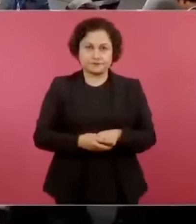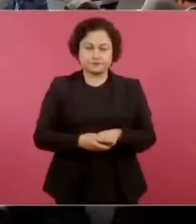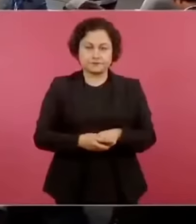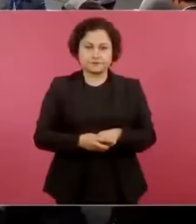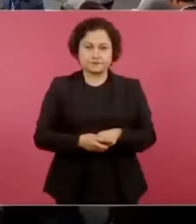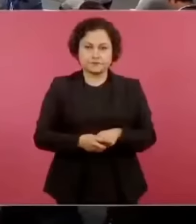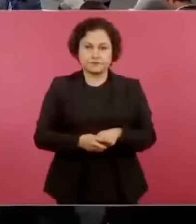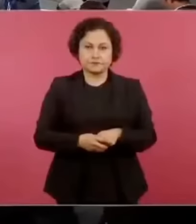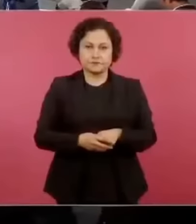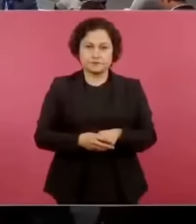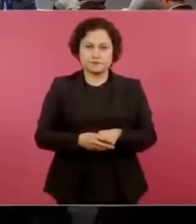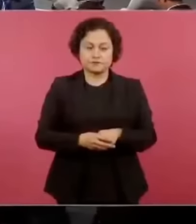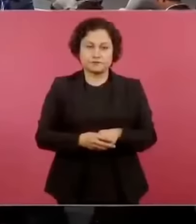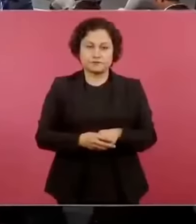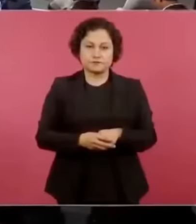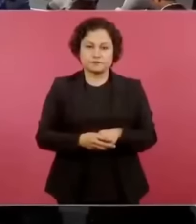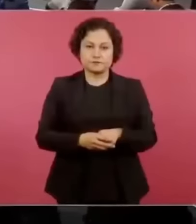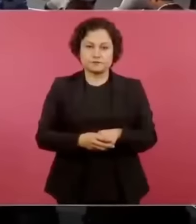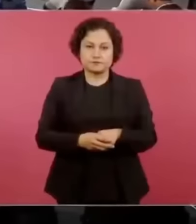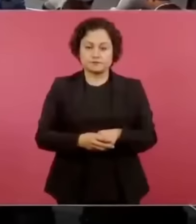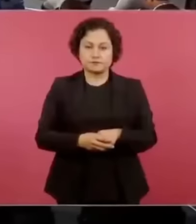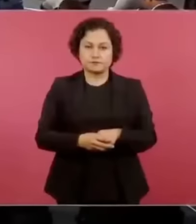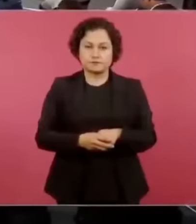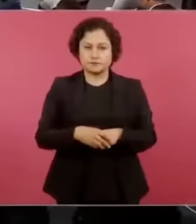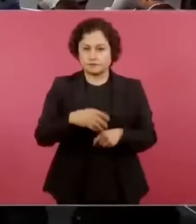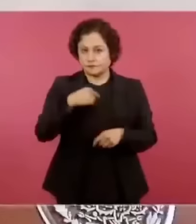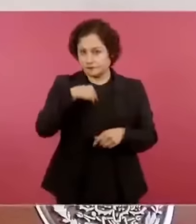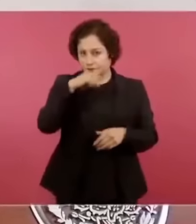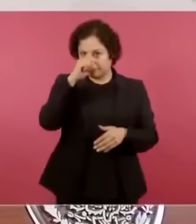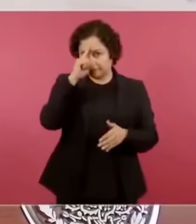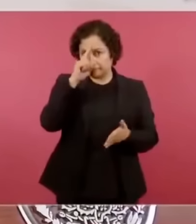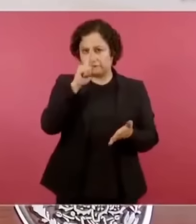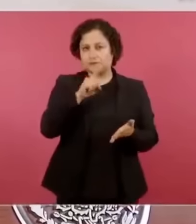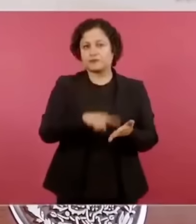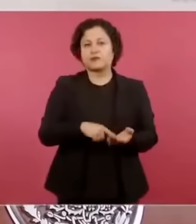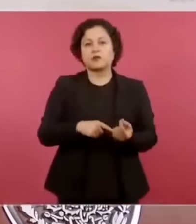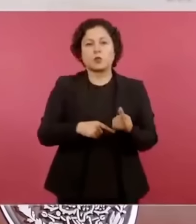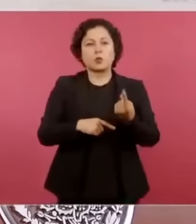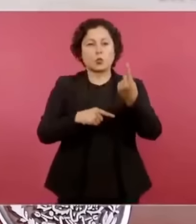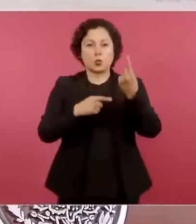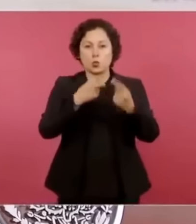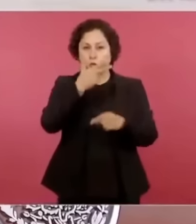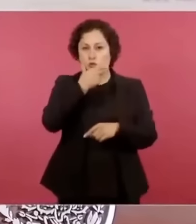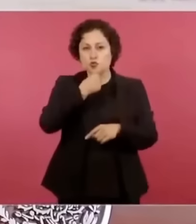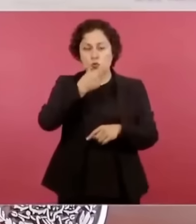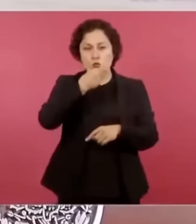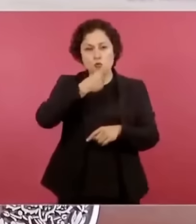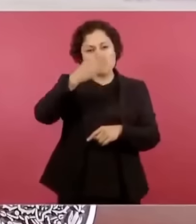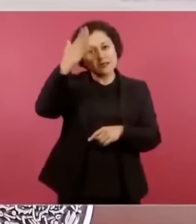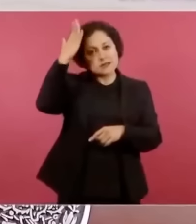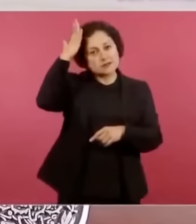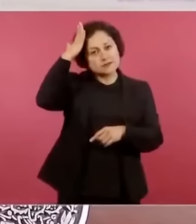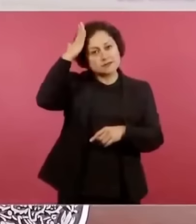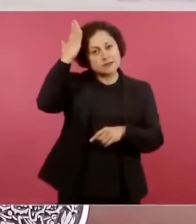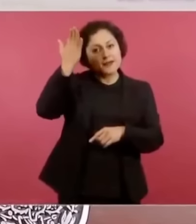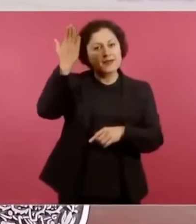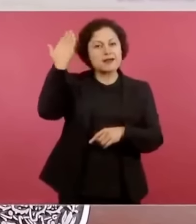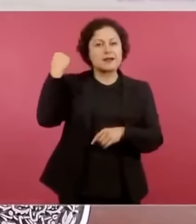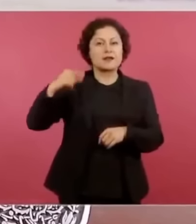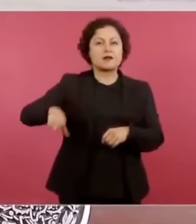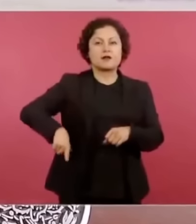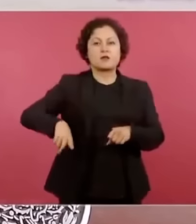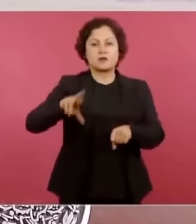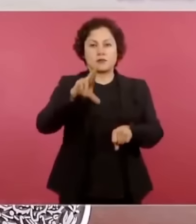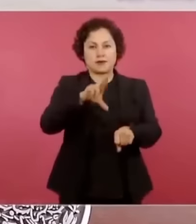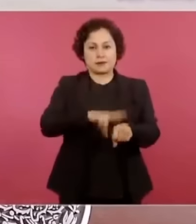creo, era un dirigente, el que era gobernador, dirigente del